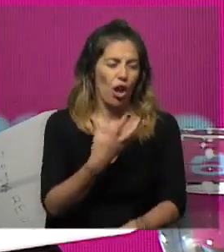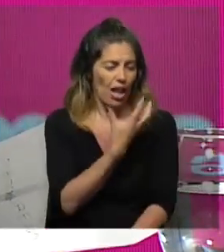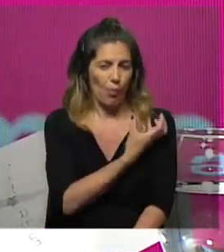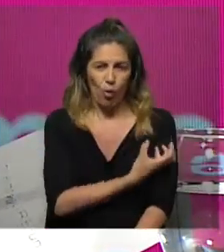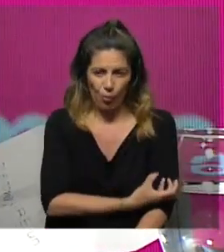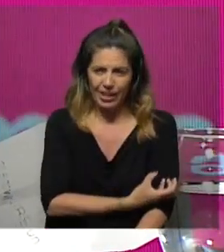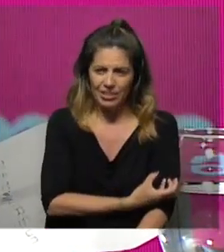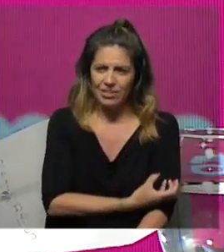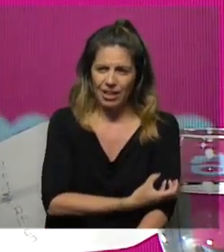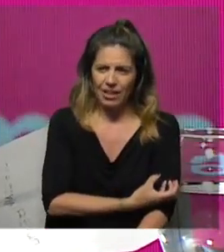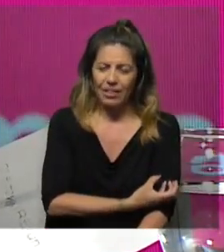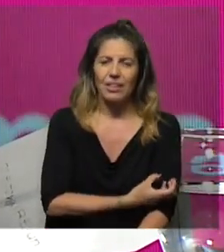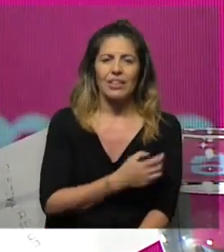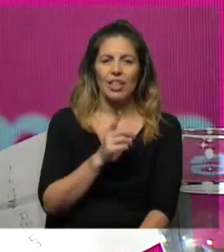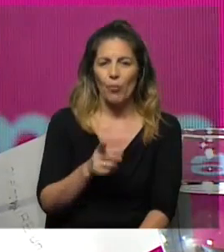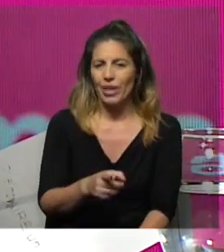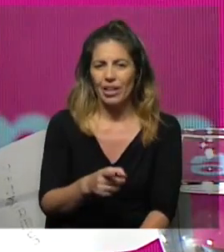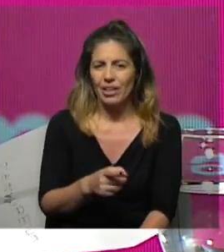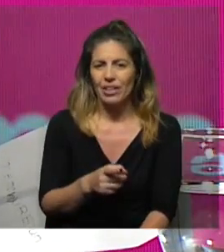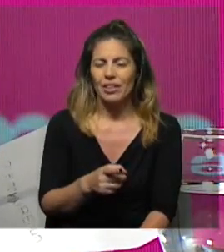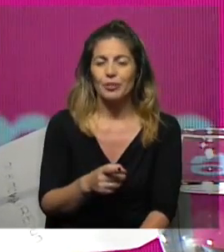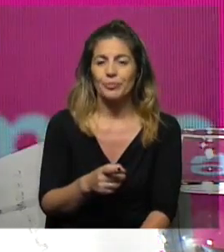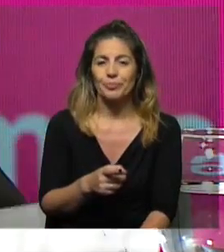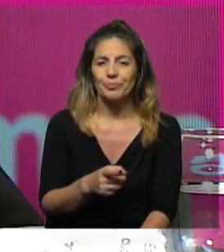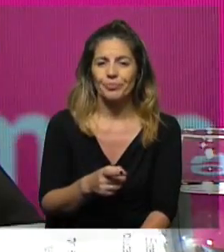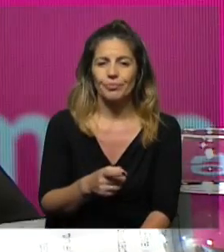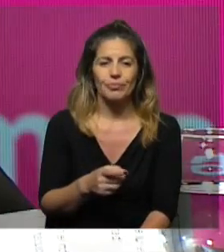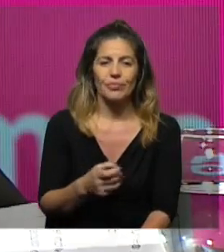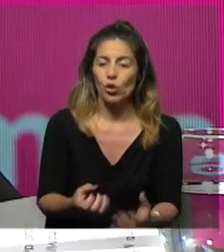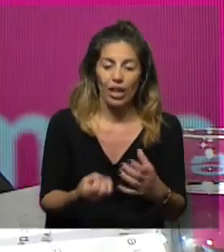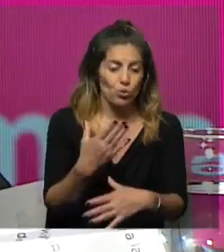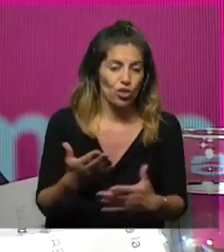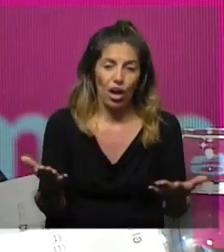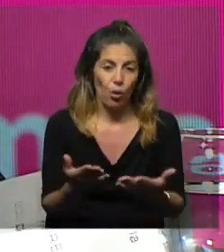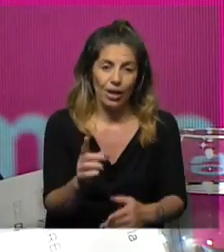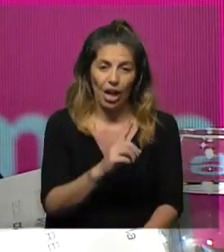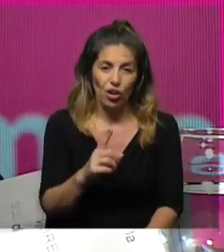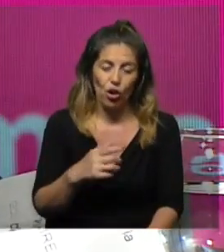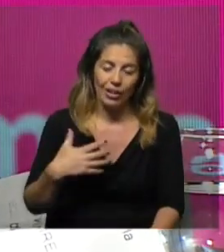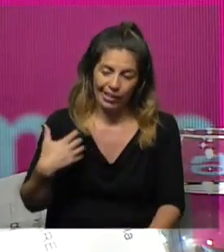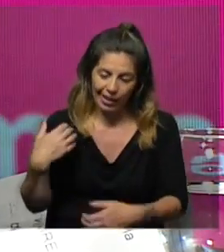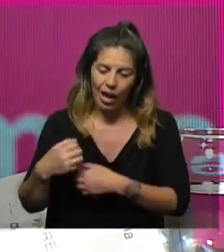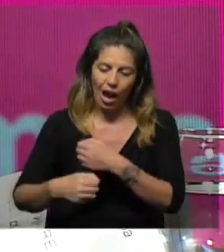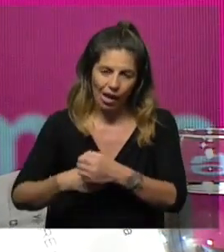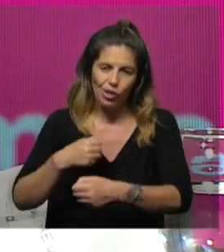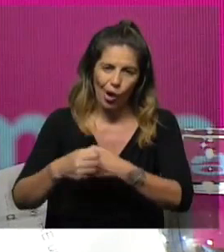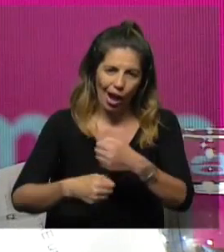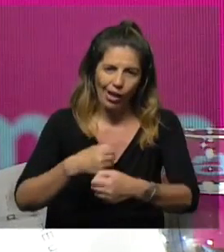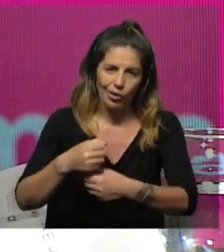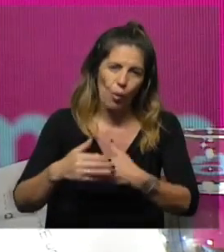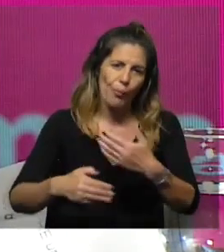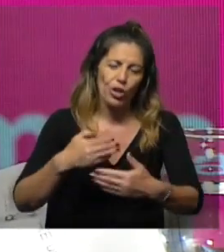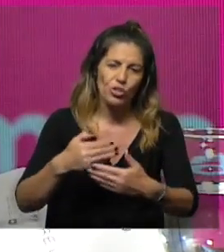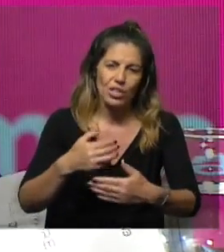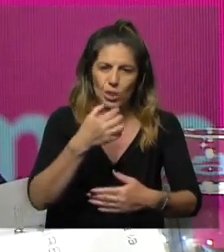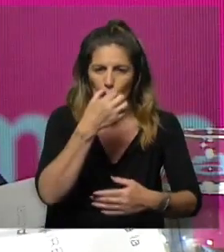traíamos hace unos meses cuando venía no es algo que tampoco que haya surgido de ahora es algo que se viene de un proceso esclavista si